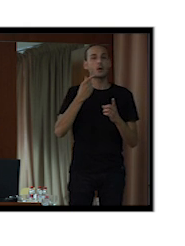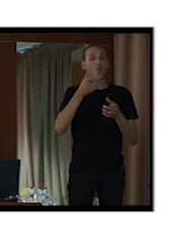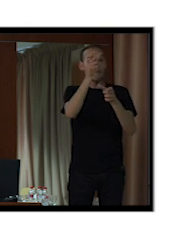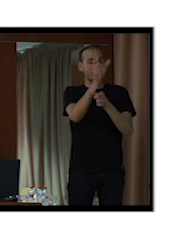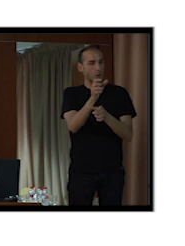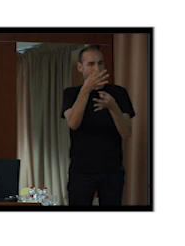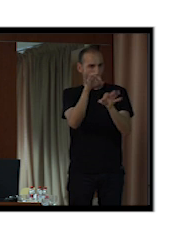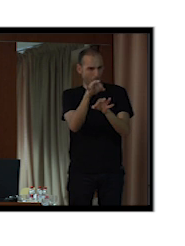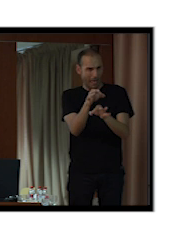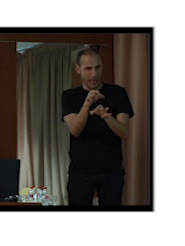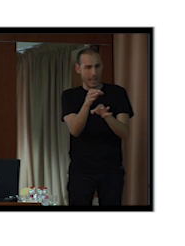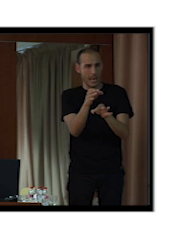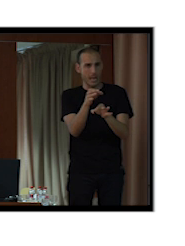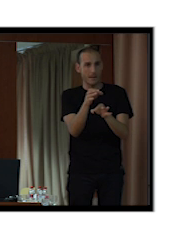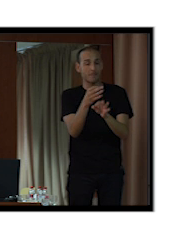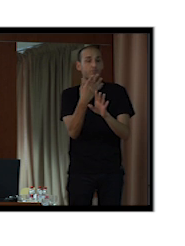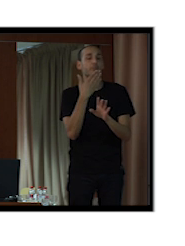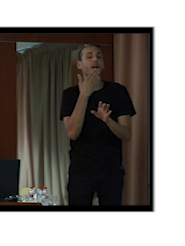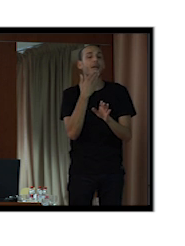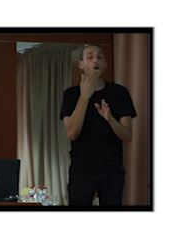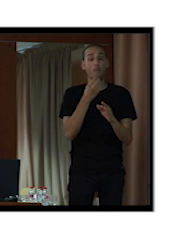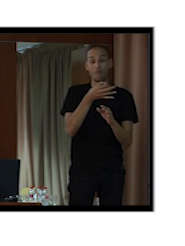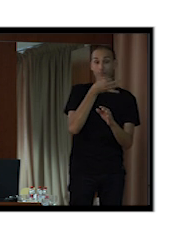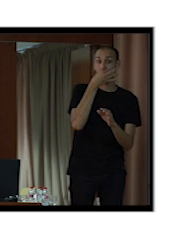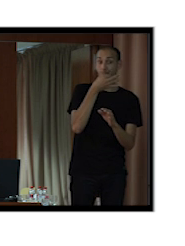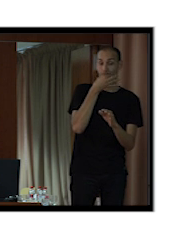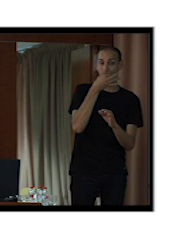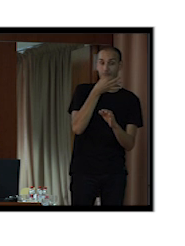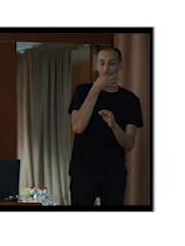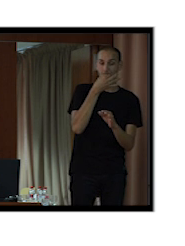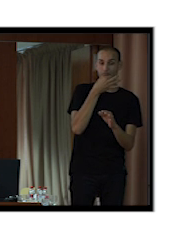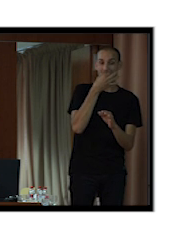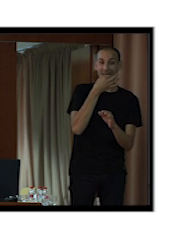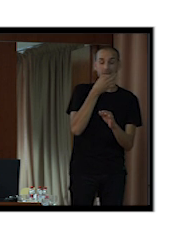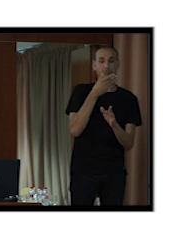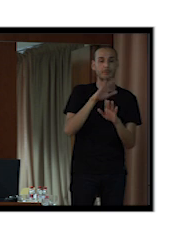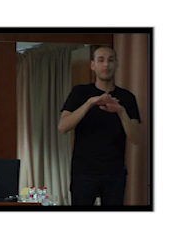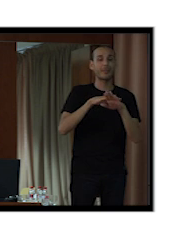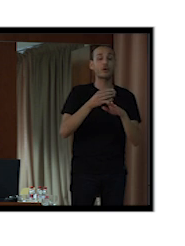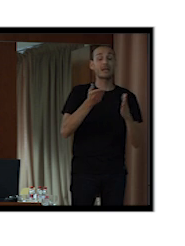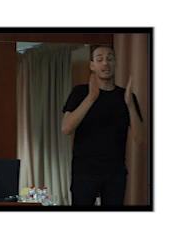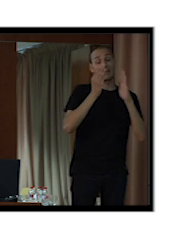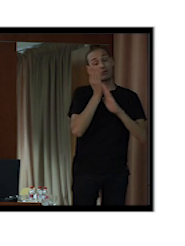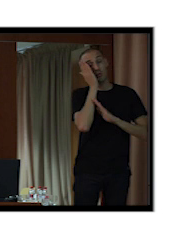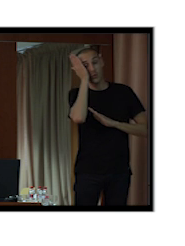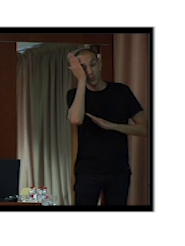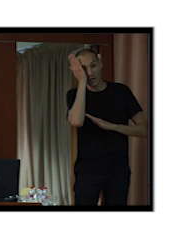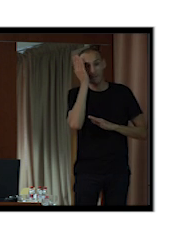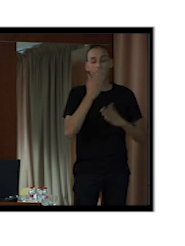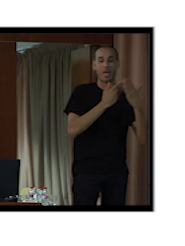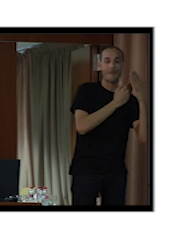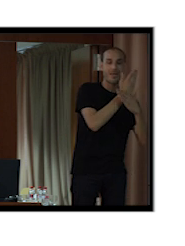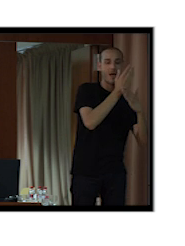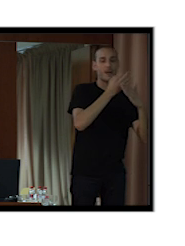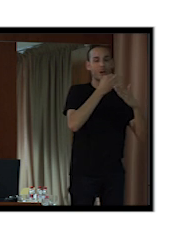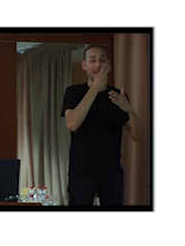que dejas durante 4 siestas de media hora, a las 8 de la mañana, a las 10 de la mañana, a las 12 de la mañana y a las 2 de la tarde, cada